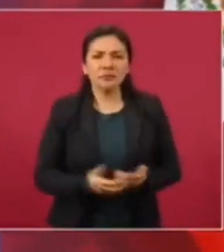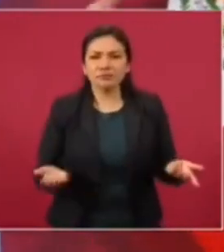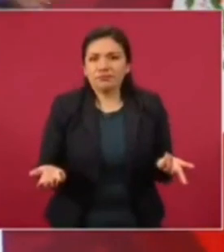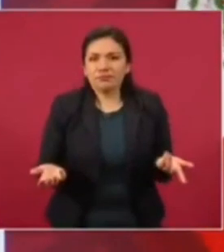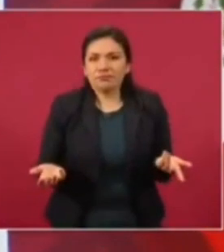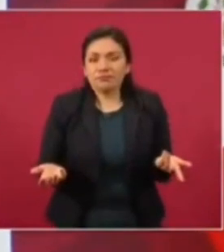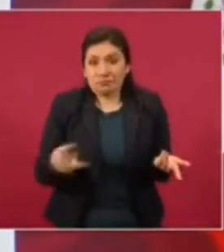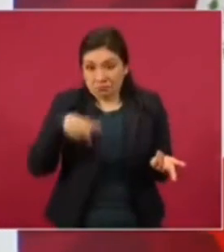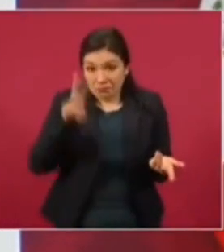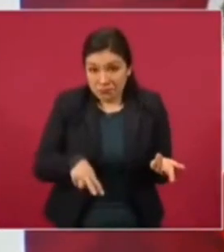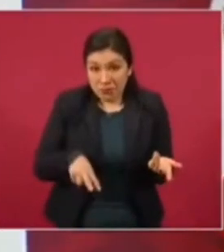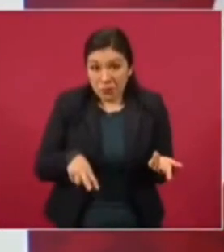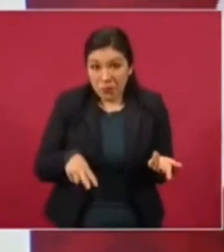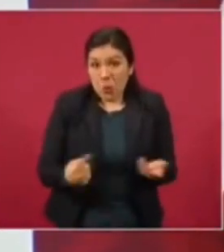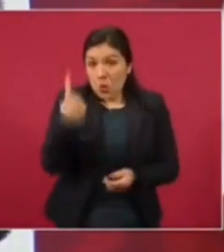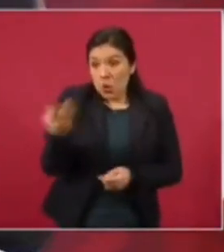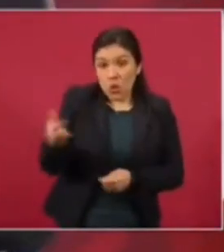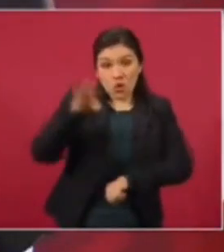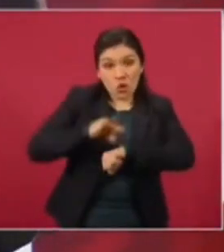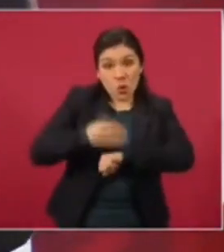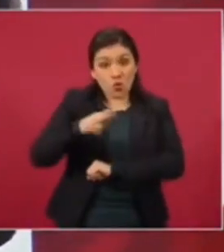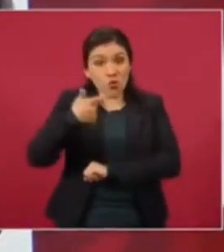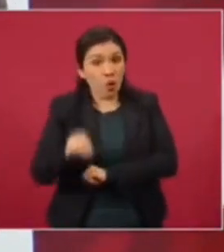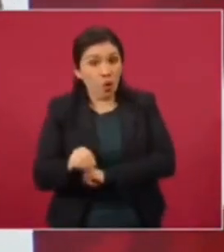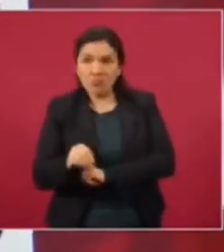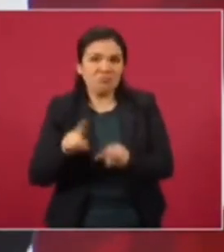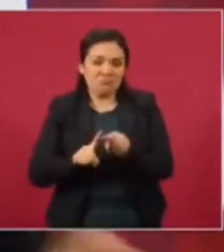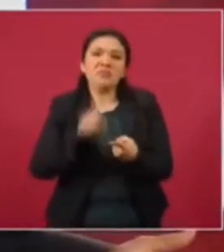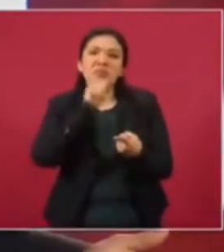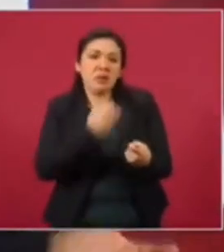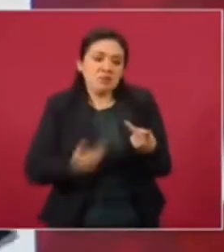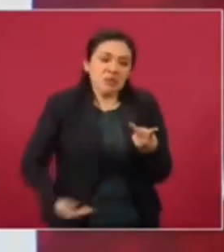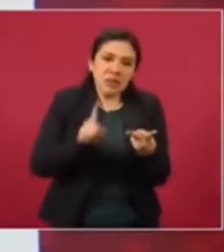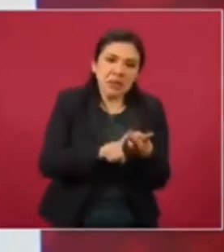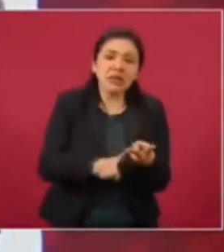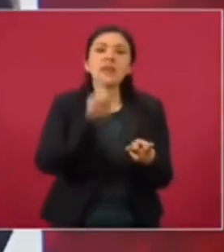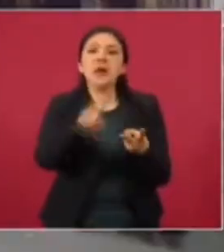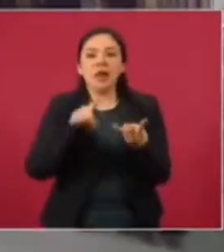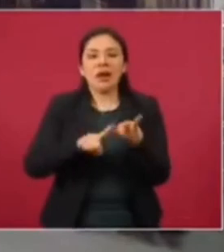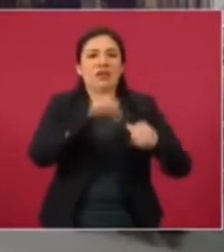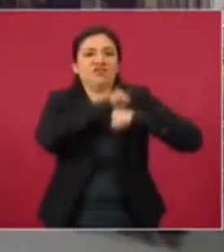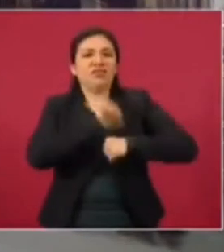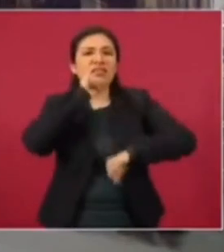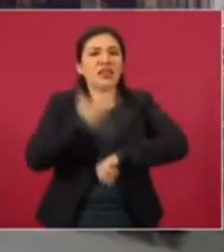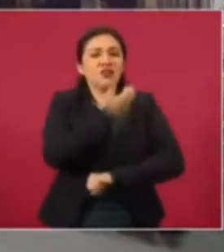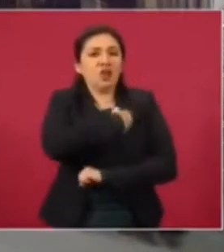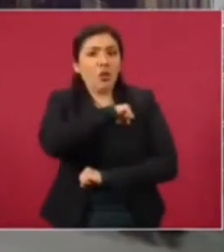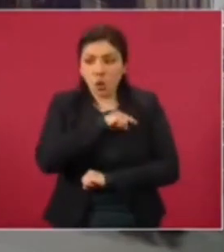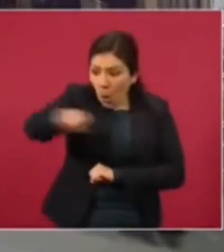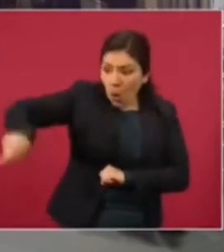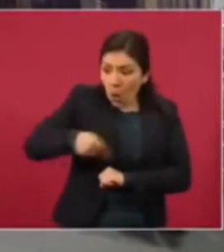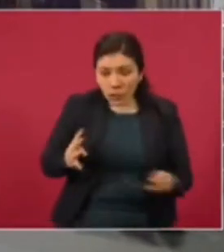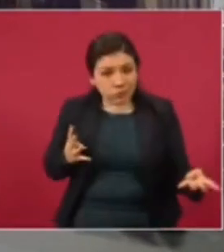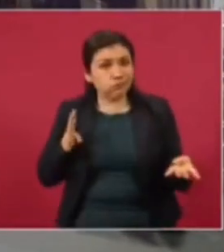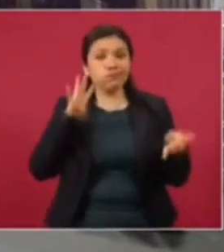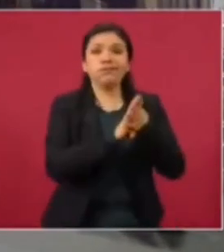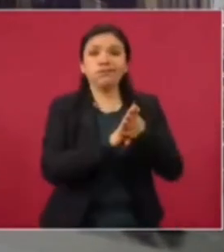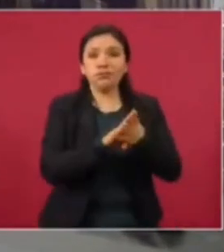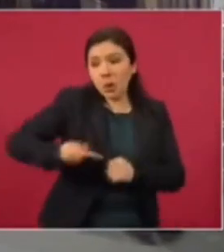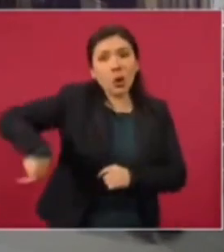Y no es nada más el doctor Hugo, es el presidente, es el secretario de Salud. ¿Todos iríamos a la cárcel?